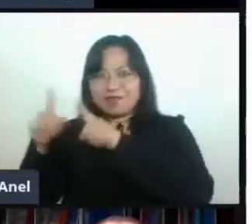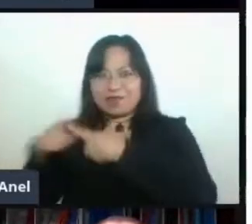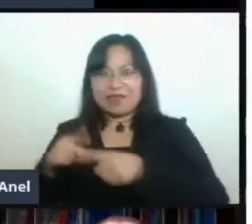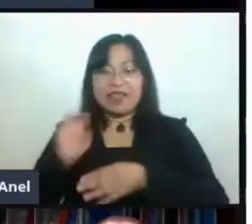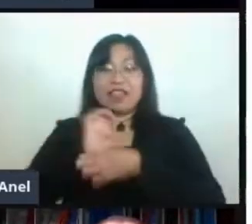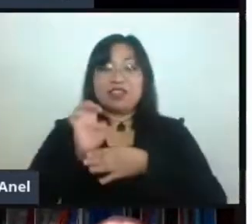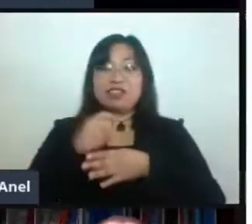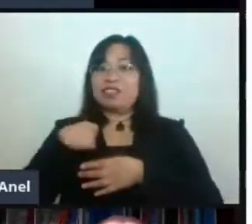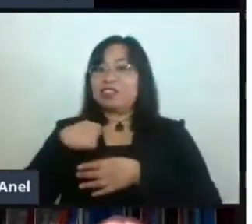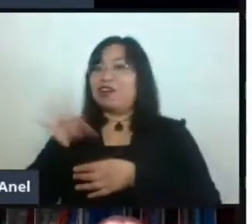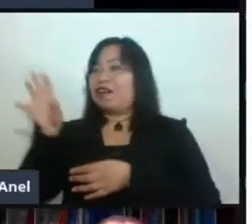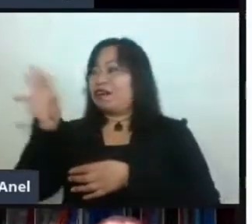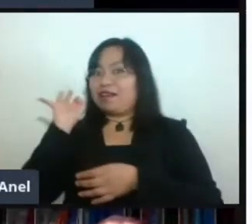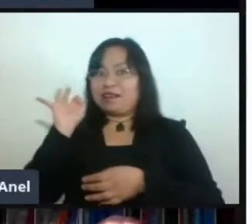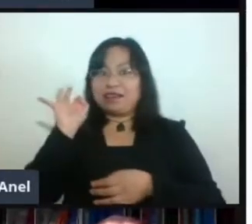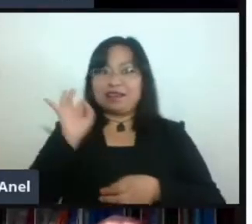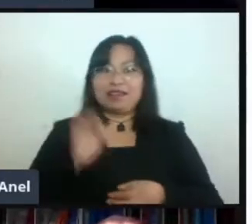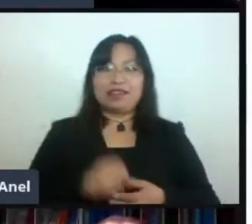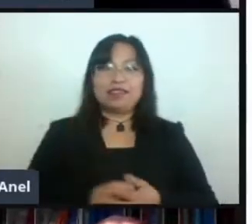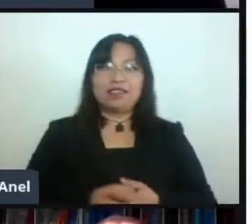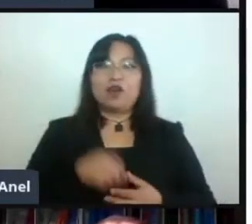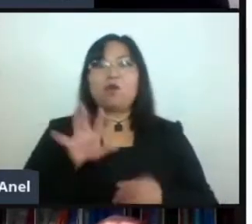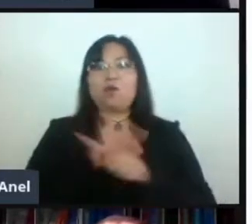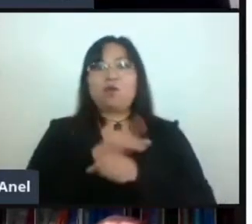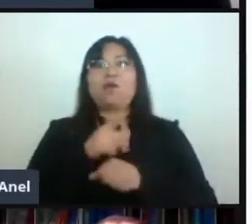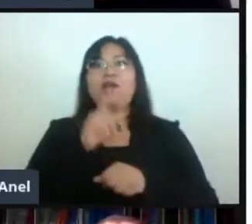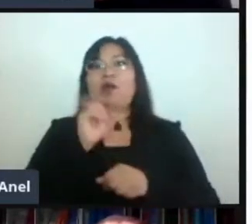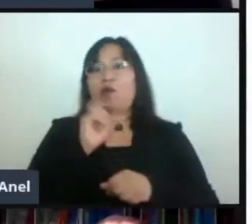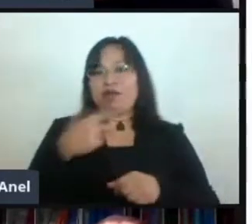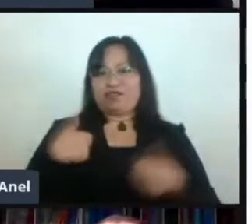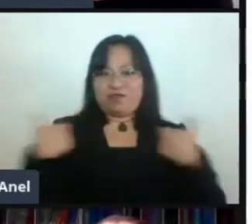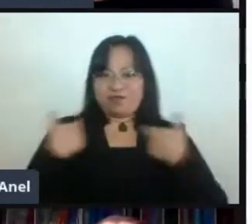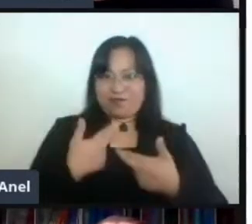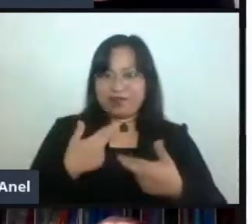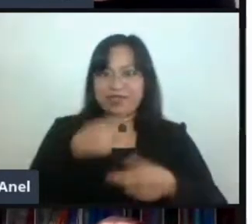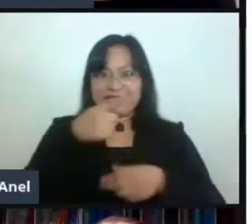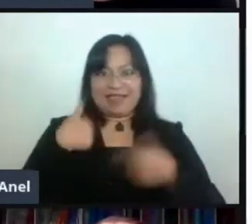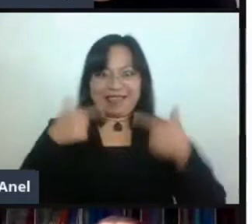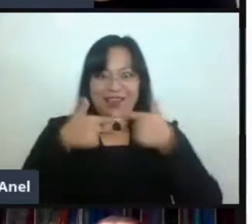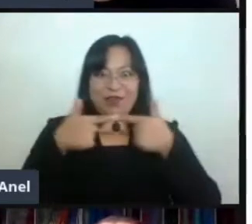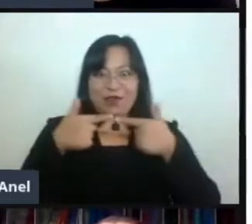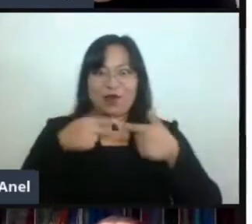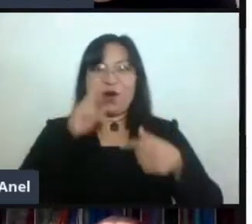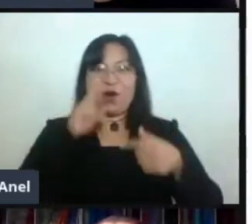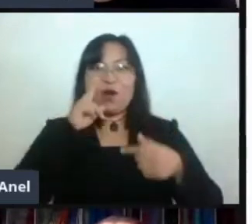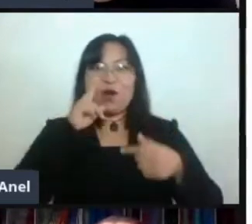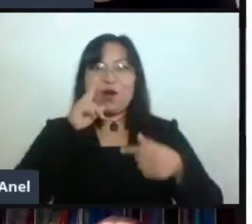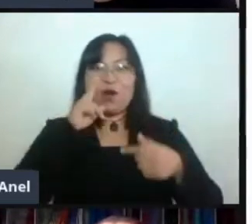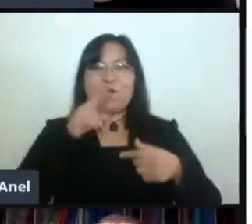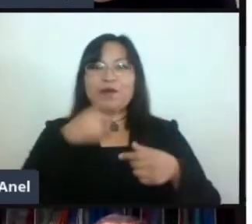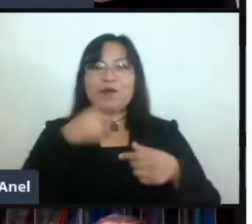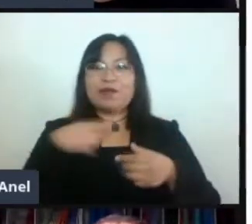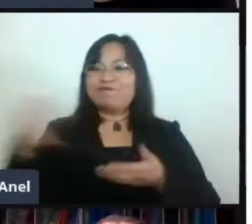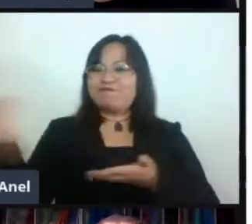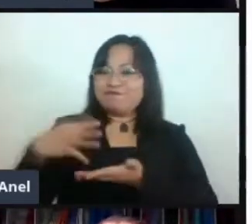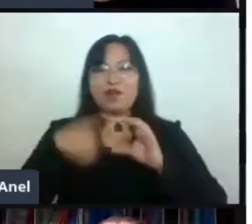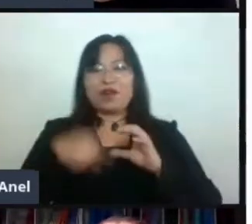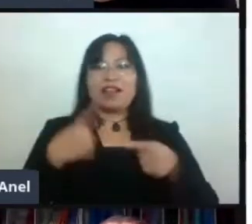las notificaciones de las actividades de mis alumnos en Classroom me llegan a mi correo electrónico. Voy a ingresar directamente a